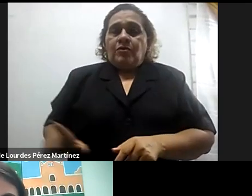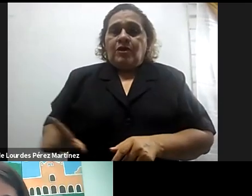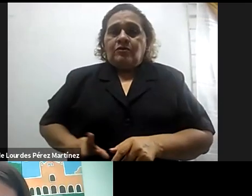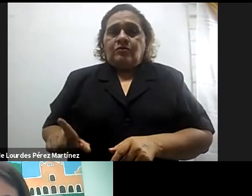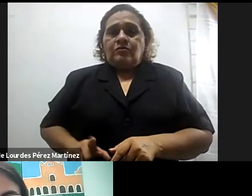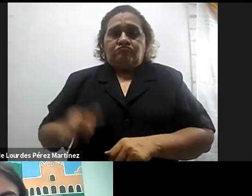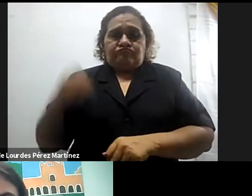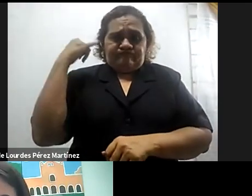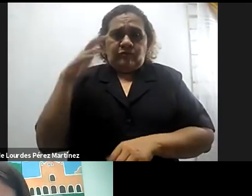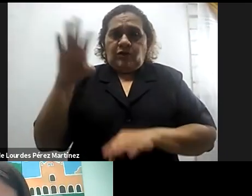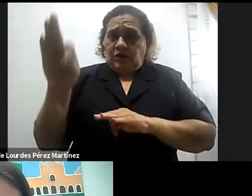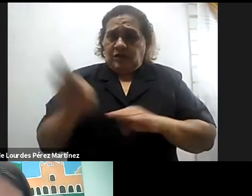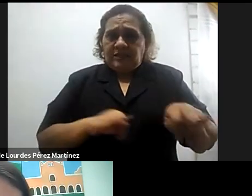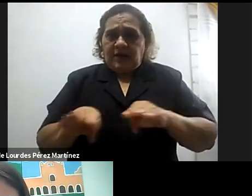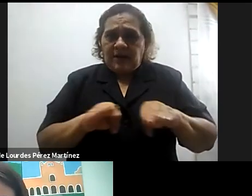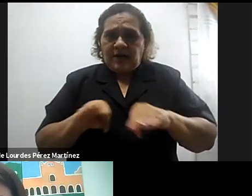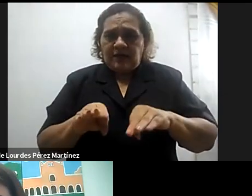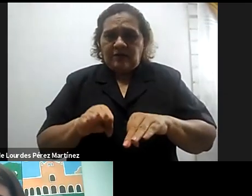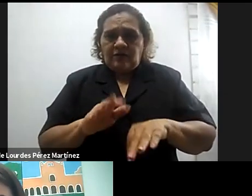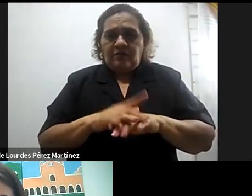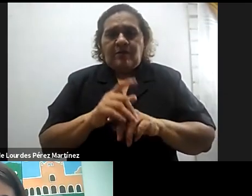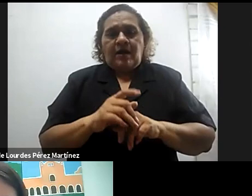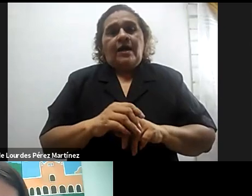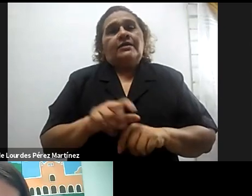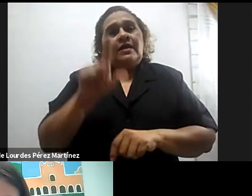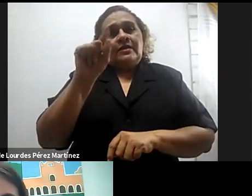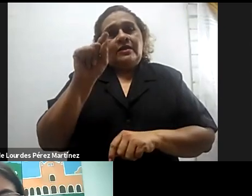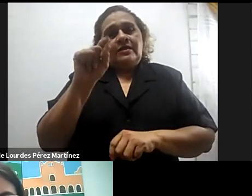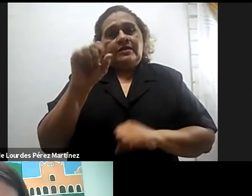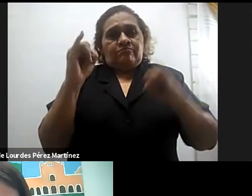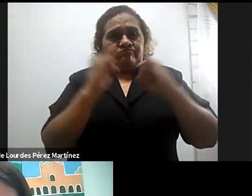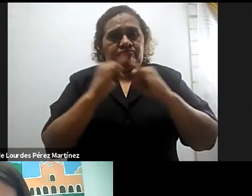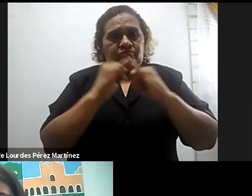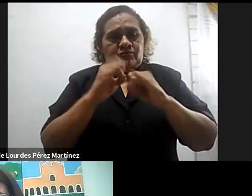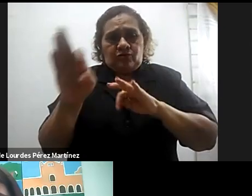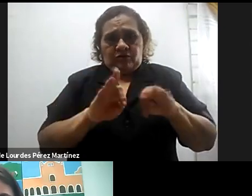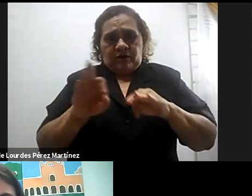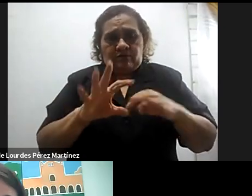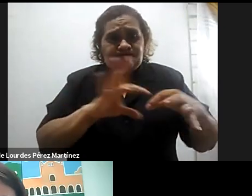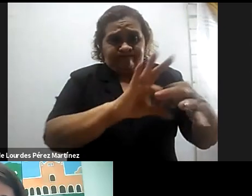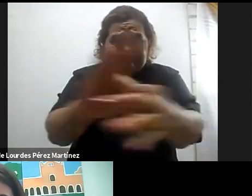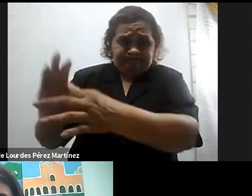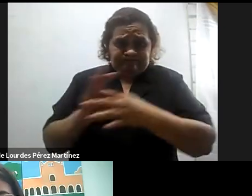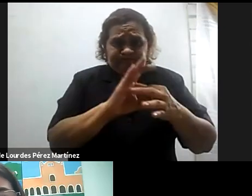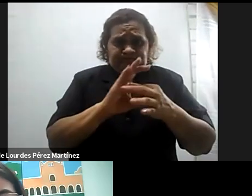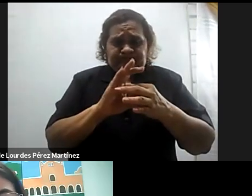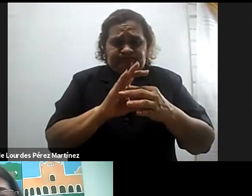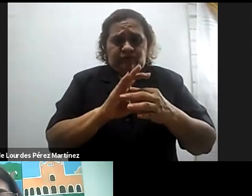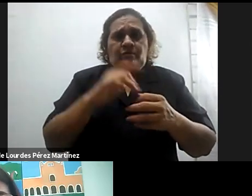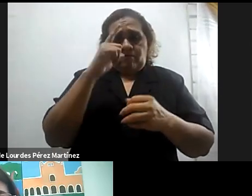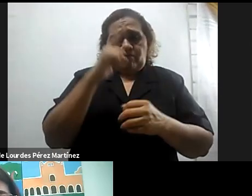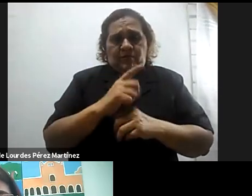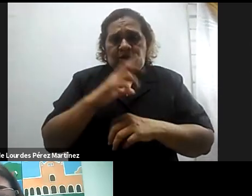Yucatán trabajando las más de 70 instancias del gobierno, trabajando todas de verdad unidas para lograr